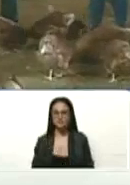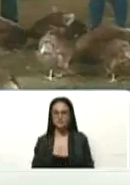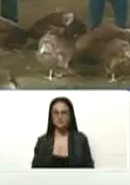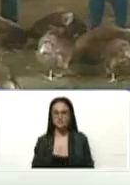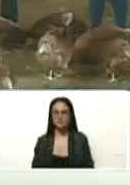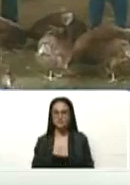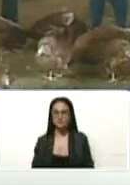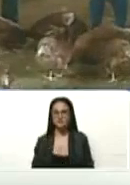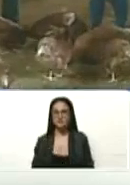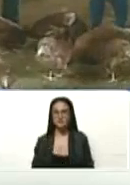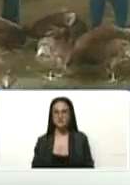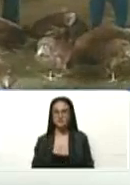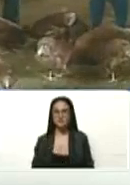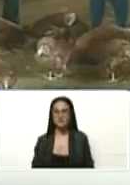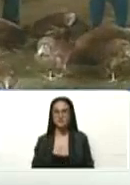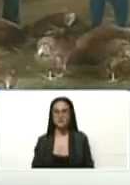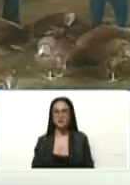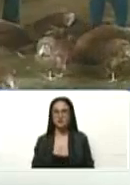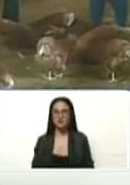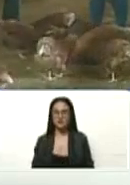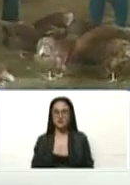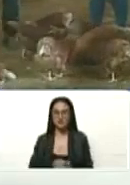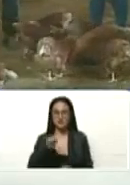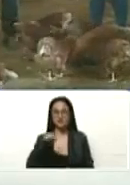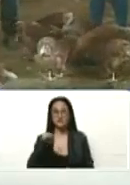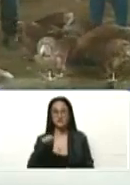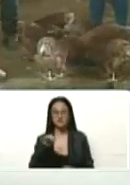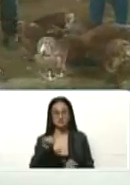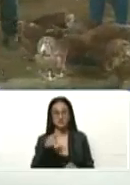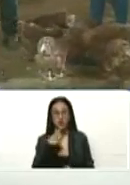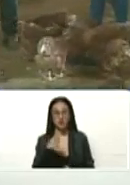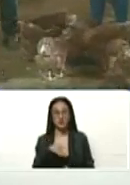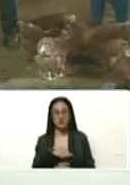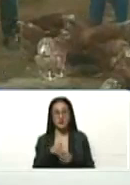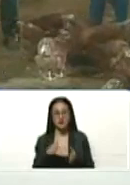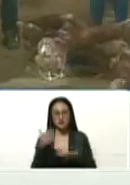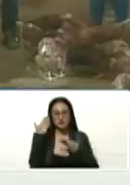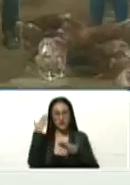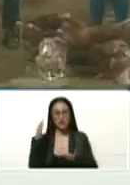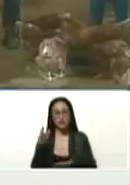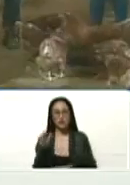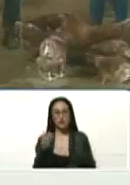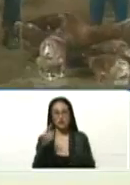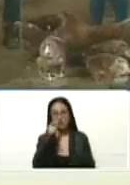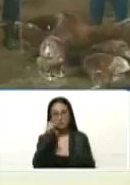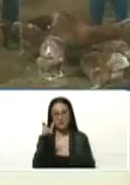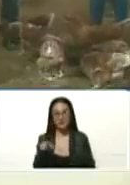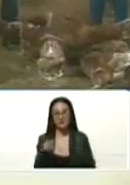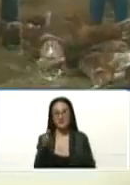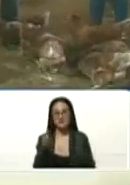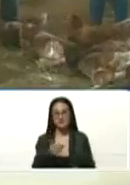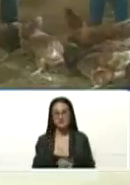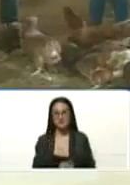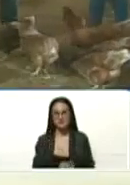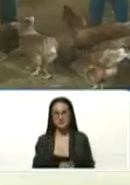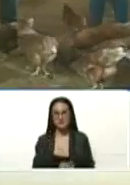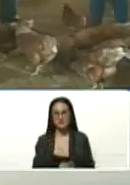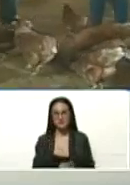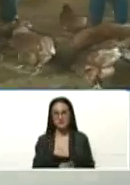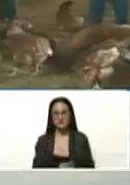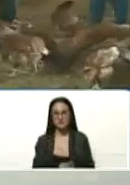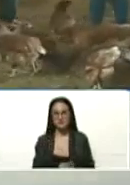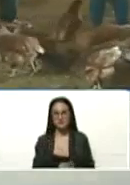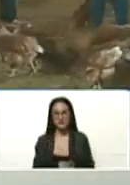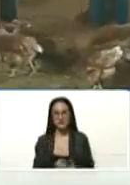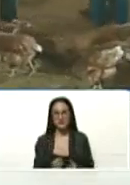Sí, presidente, como lo acaba de decir ministro, y mi saludo a Ernesto. Mire, exactamente aquí, a